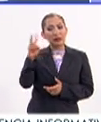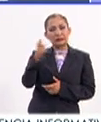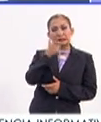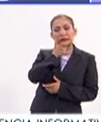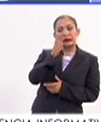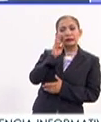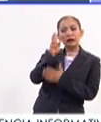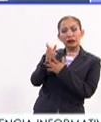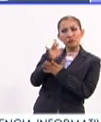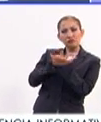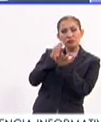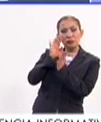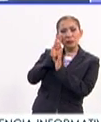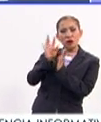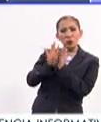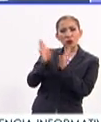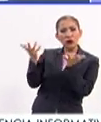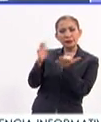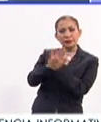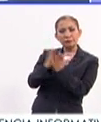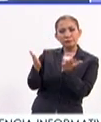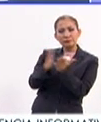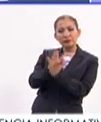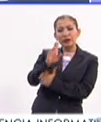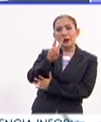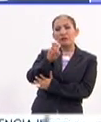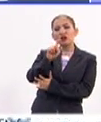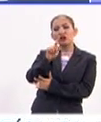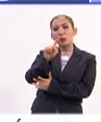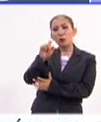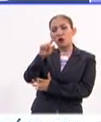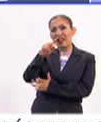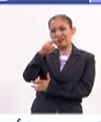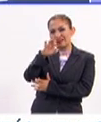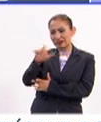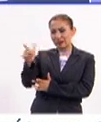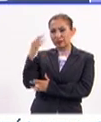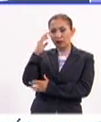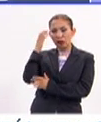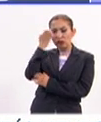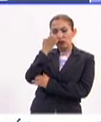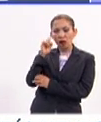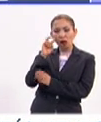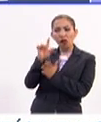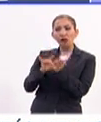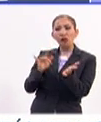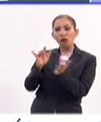las publicaciones ahí de los libros de Victor Gollancz, y entonces decide regresar